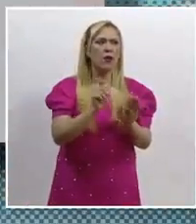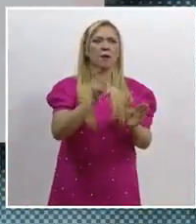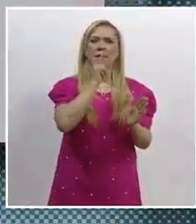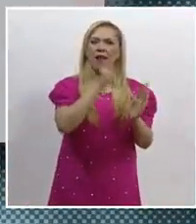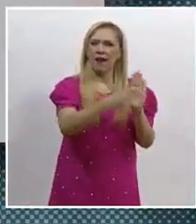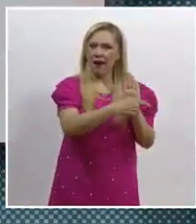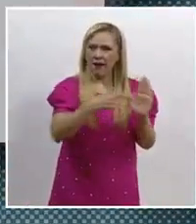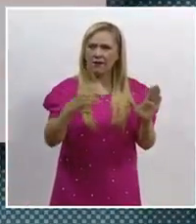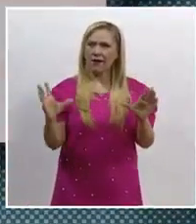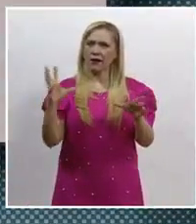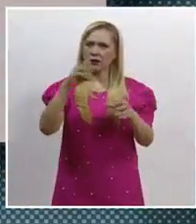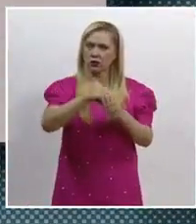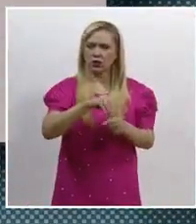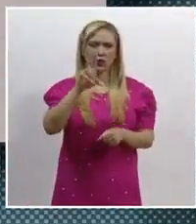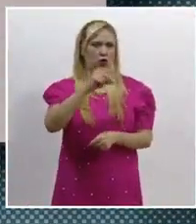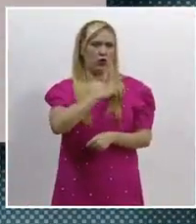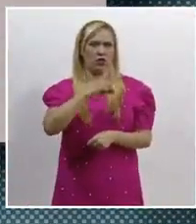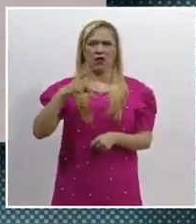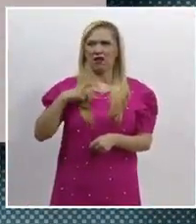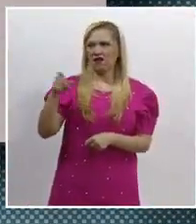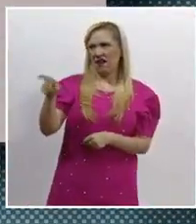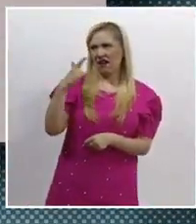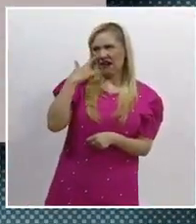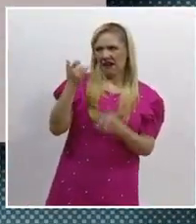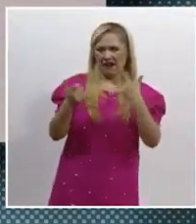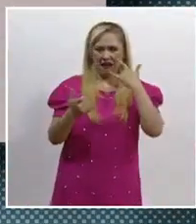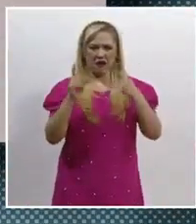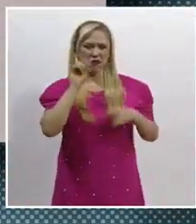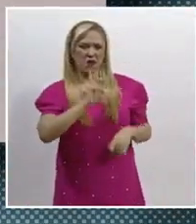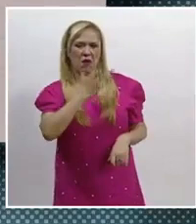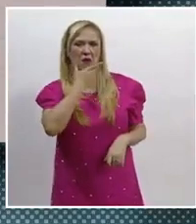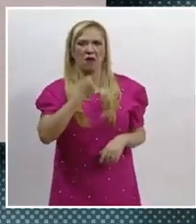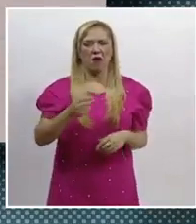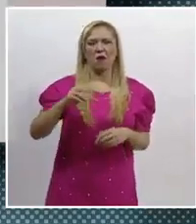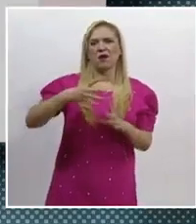no sexista. Puede acceder en